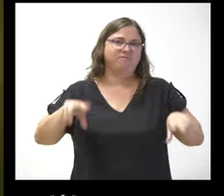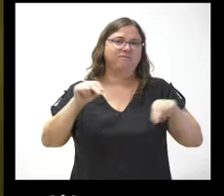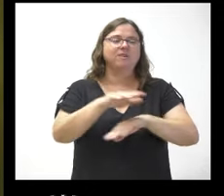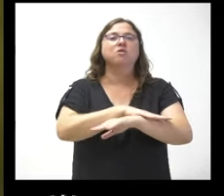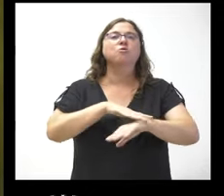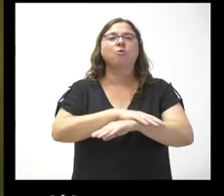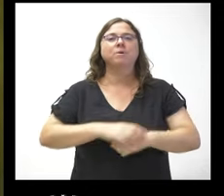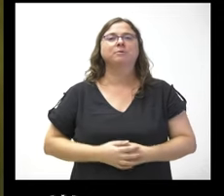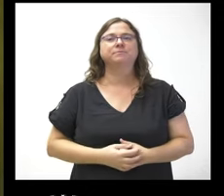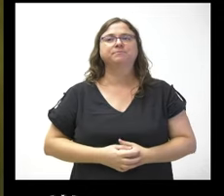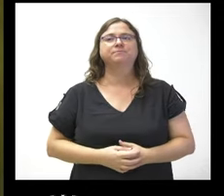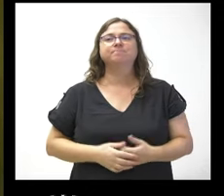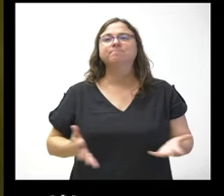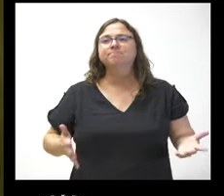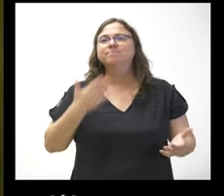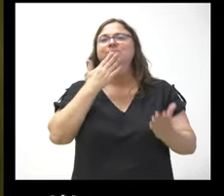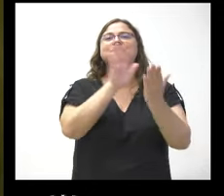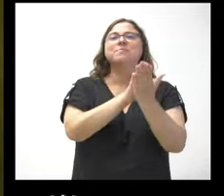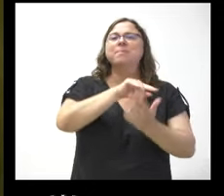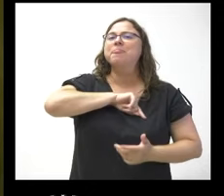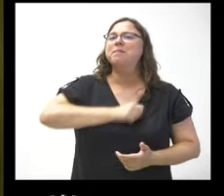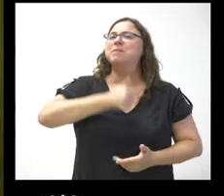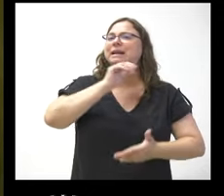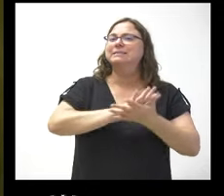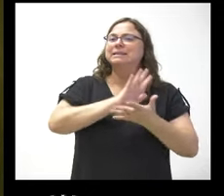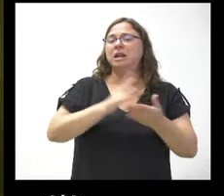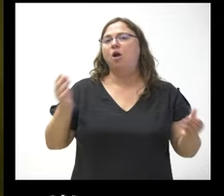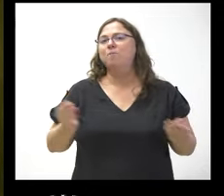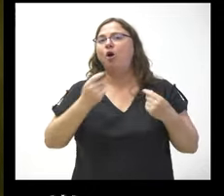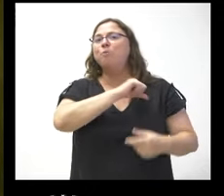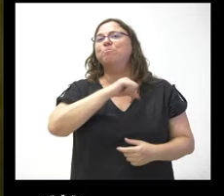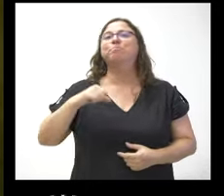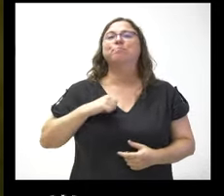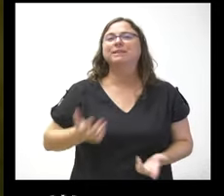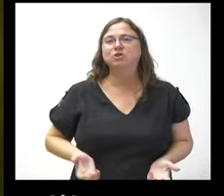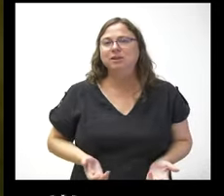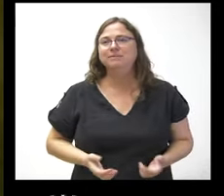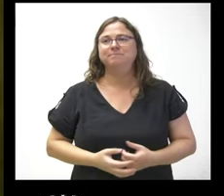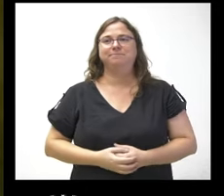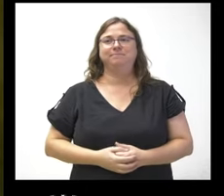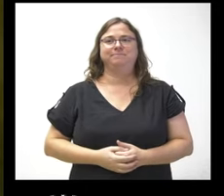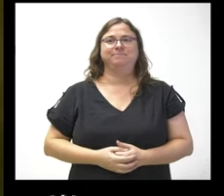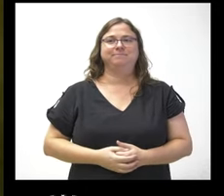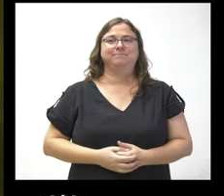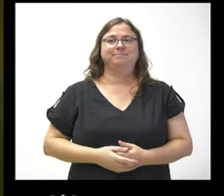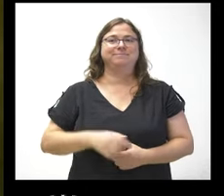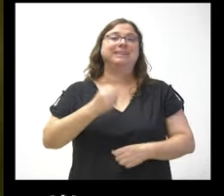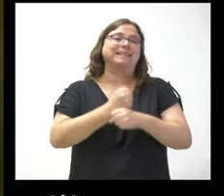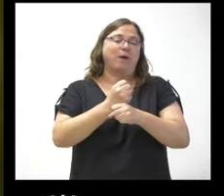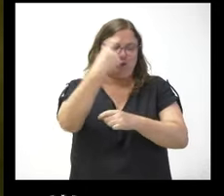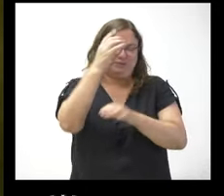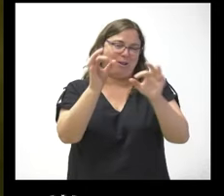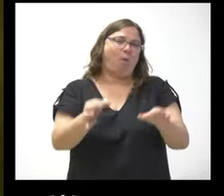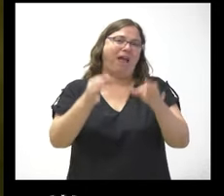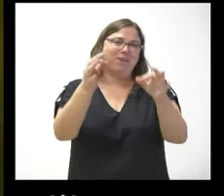ese pacto de ese acuerdo no sé si lo afronta con más tranquilidad si lo lleva mejor personalmente si cree que va a bueno su labor va a seguir siendo